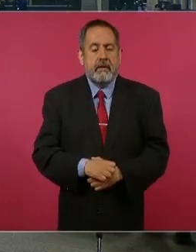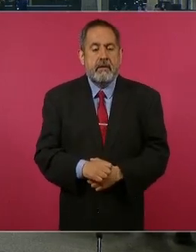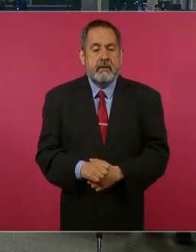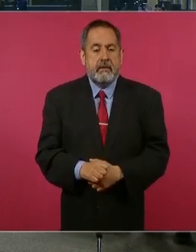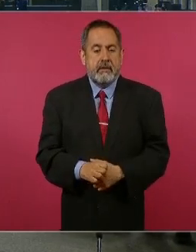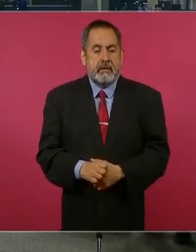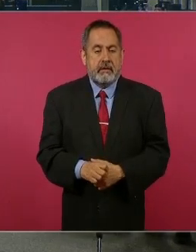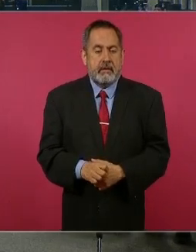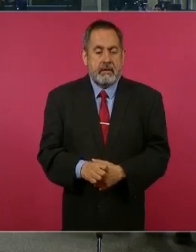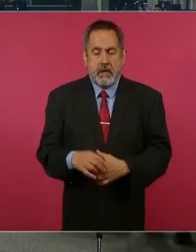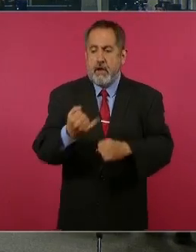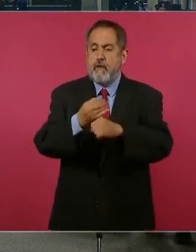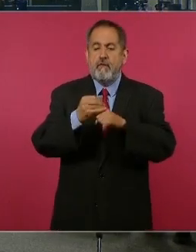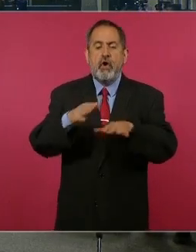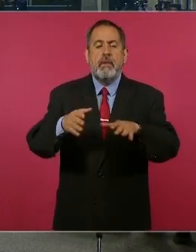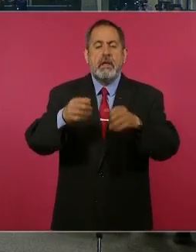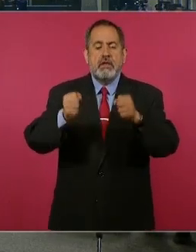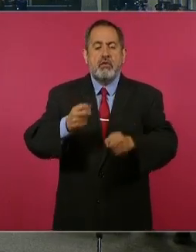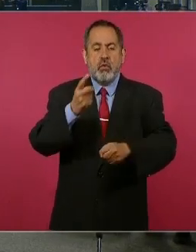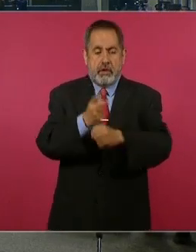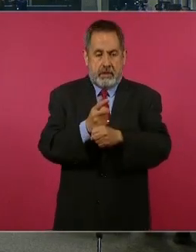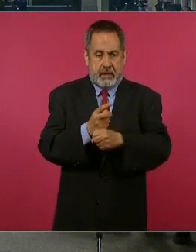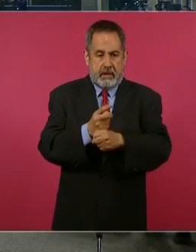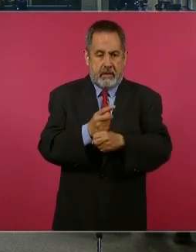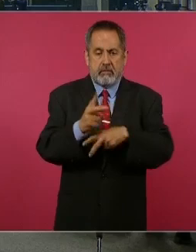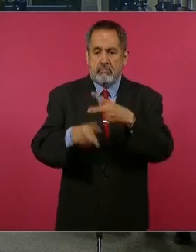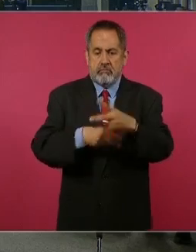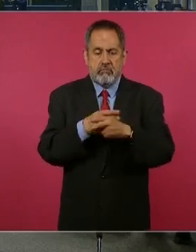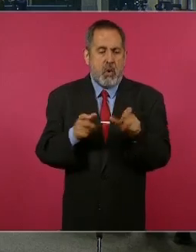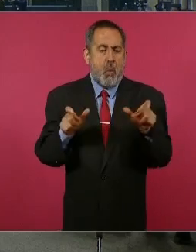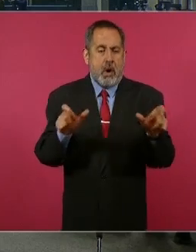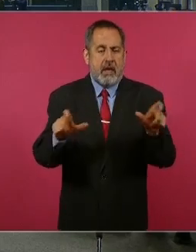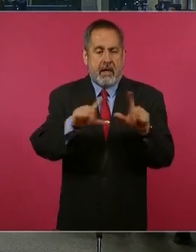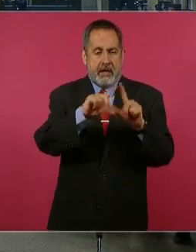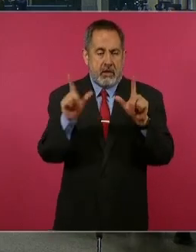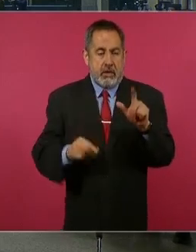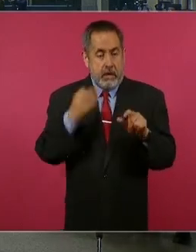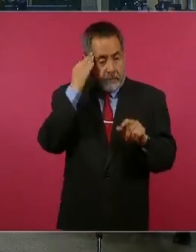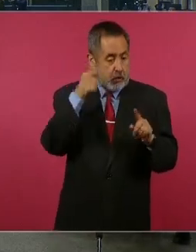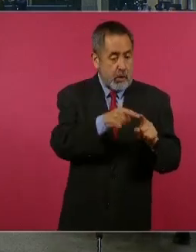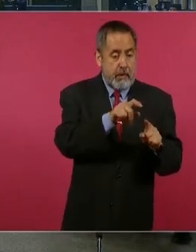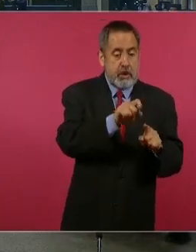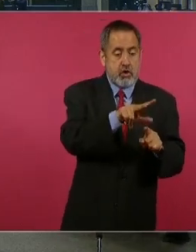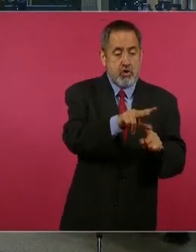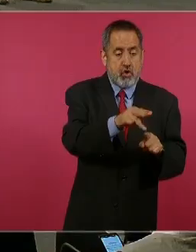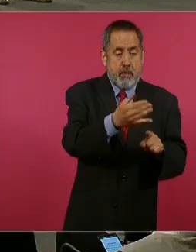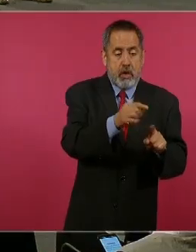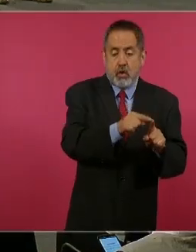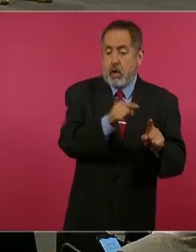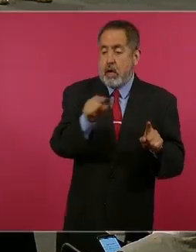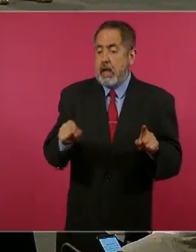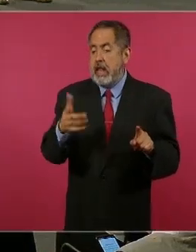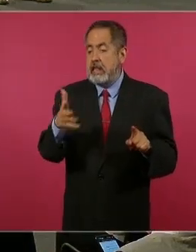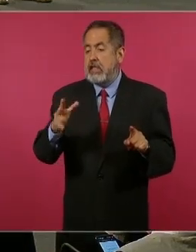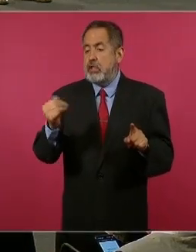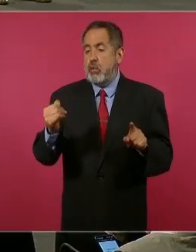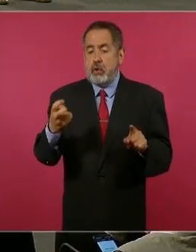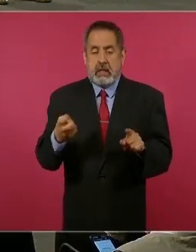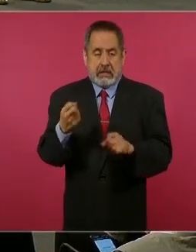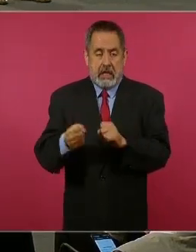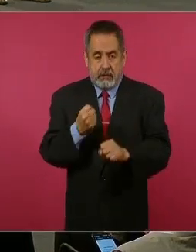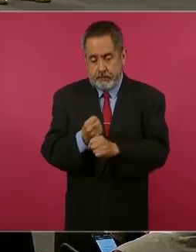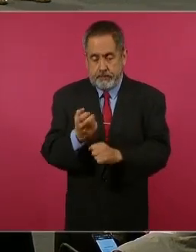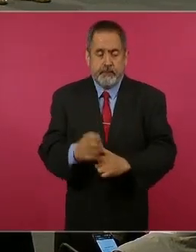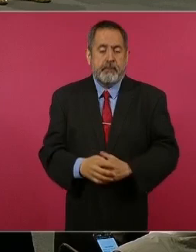Se va a rendir el informe de seguridad de Fuerzas Armadas y Guardia Nacional del periodo del 28 de mayo al 10 de junio del presente año.